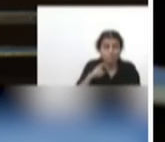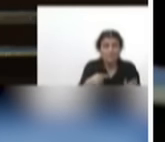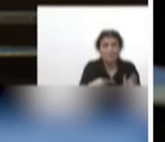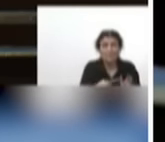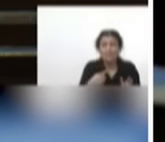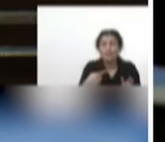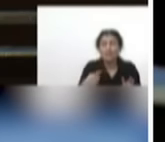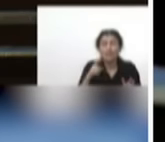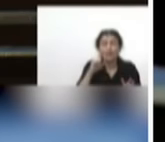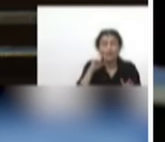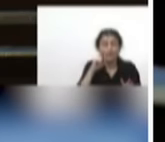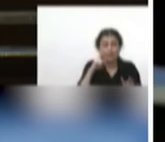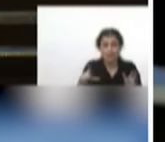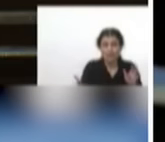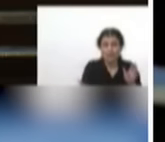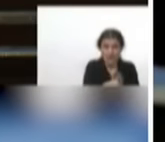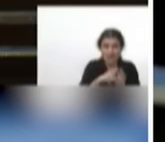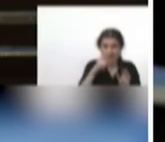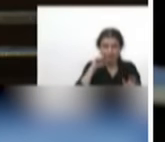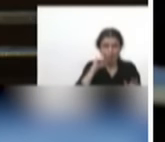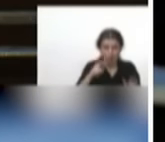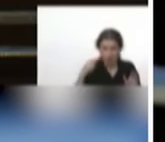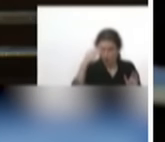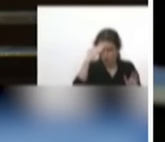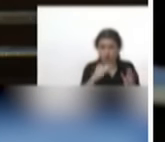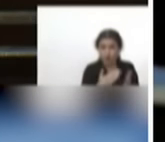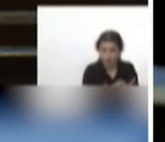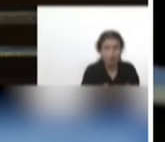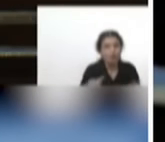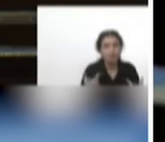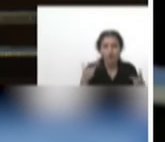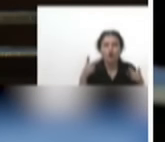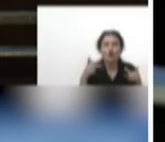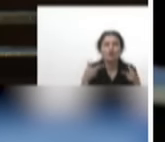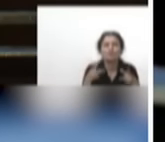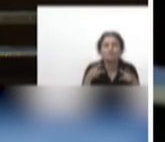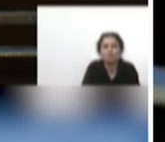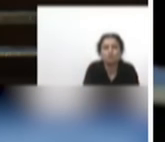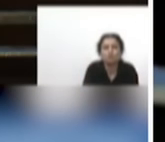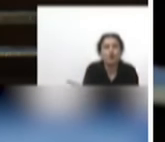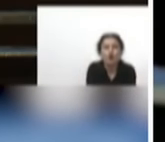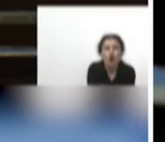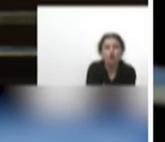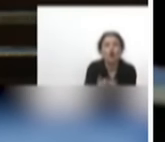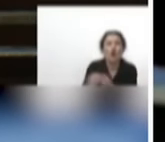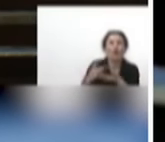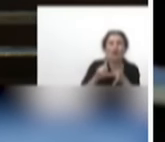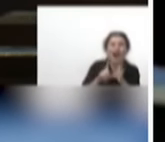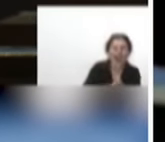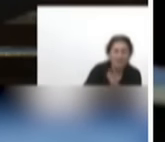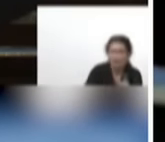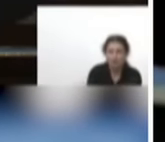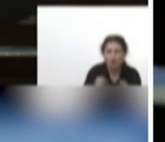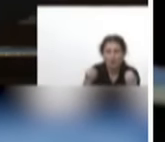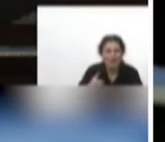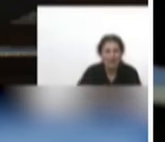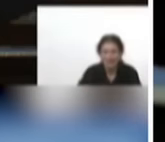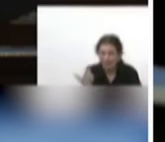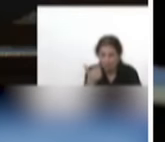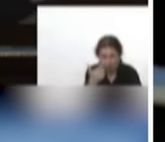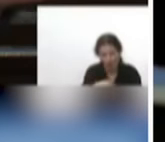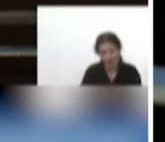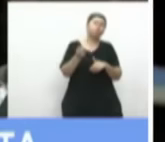Viejo, no vamos a poder ser un poco más prudentes, no podemos esperar 15 días. Bueno, está bien, pero ¿a quién le vengo a pedir eso yo? A los padres del club